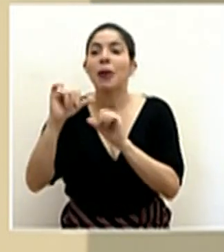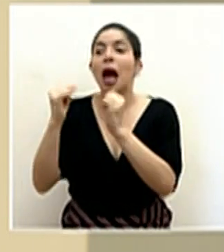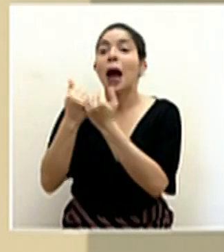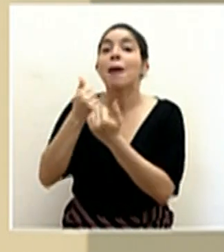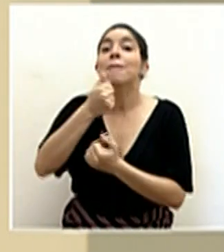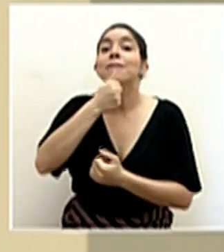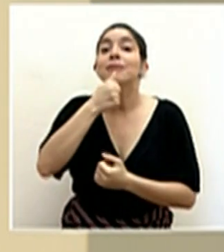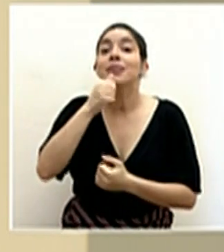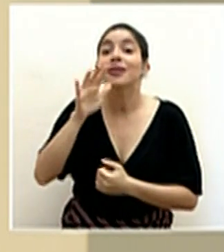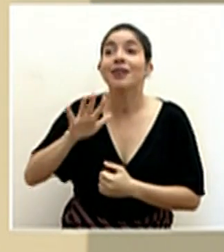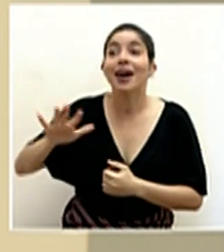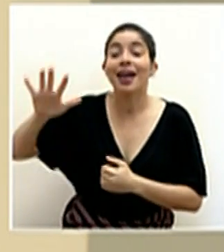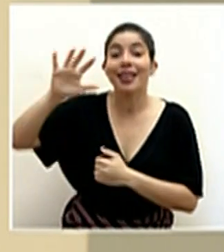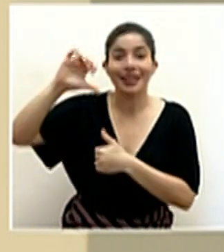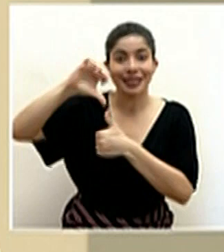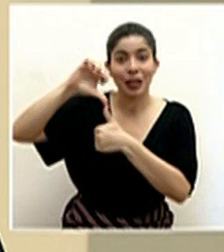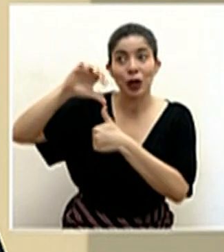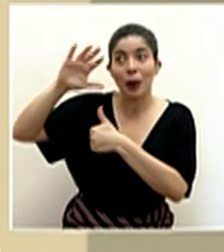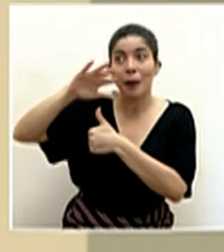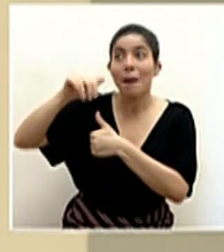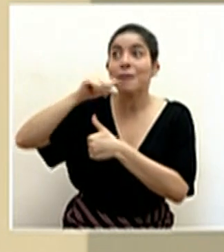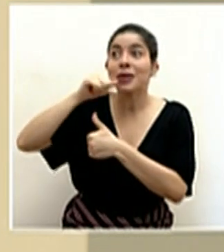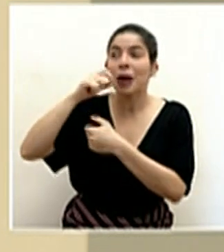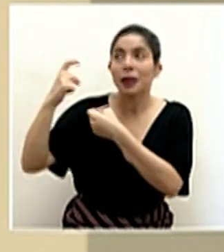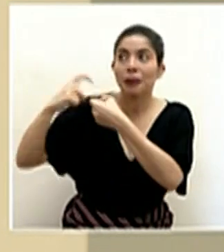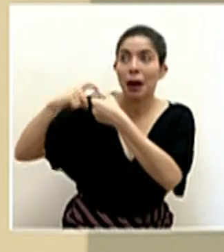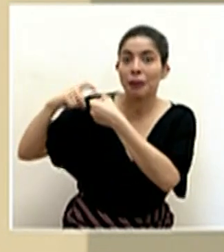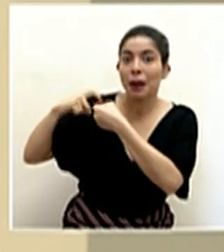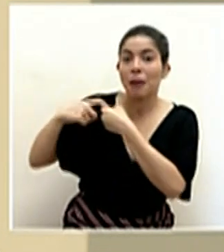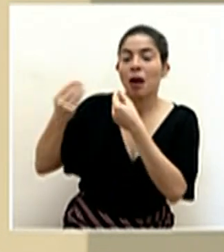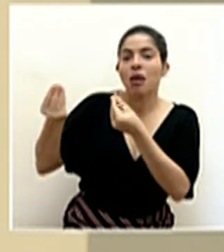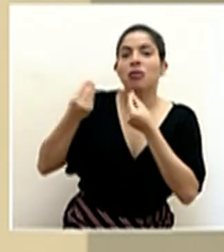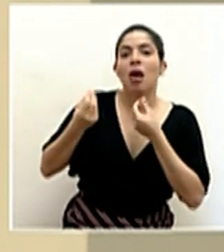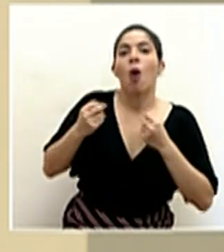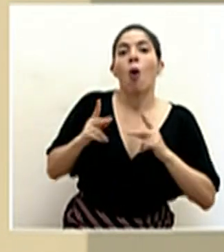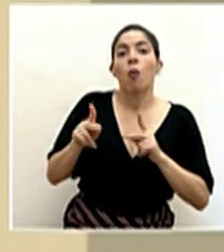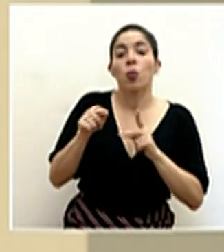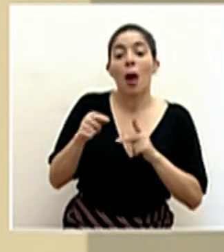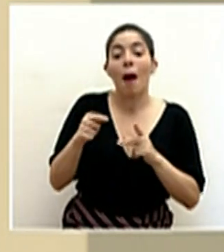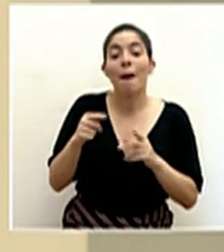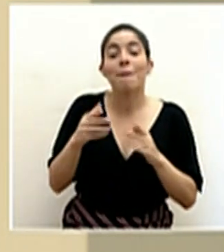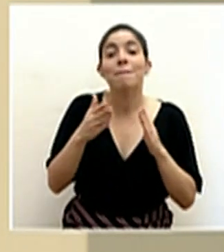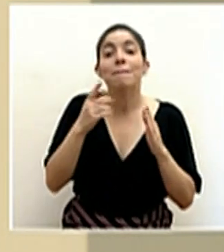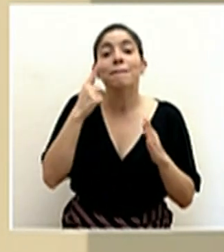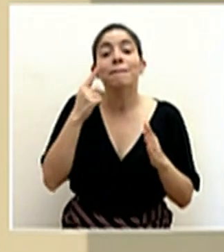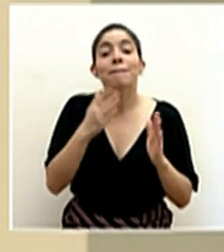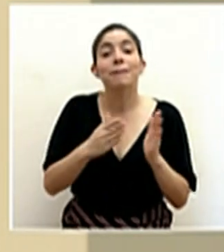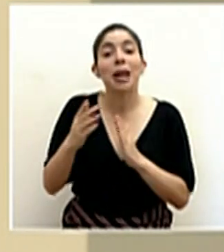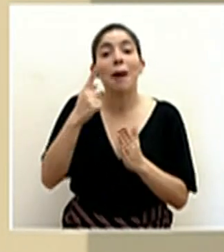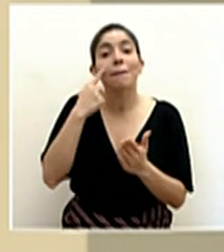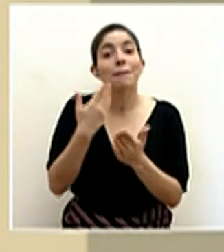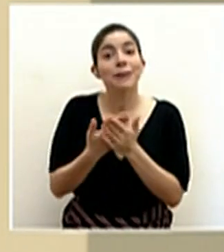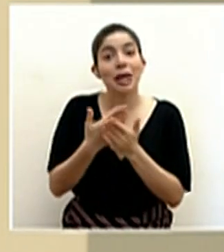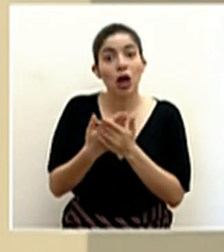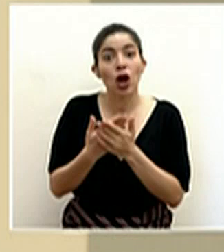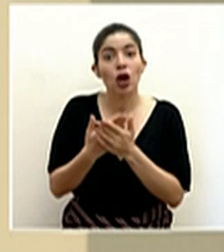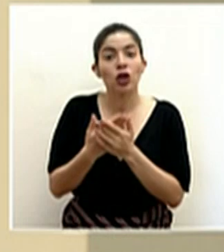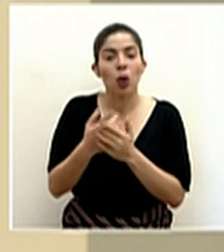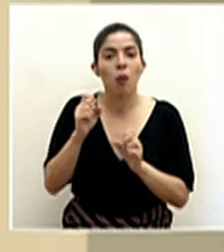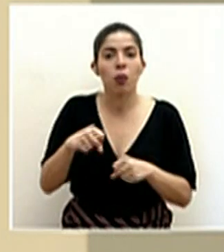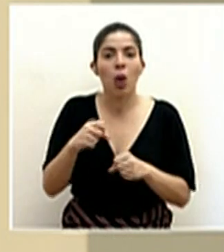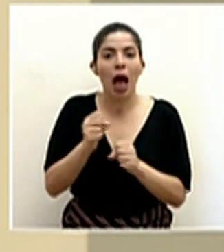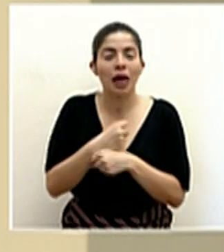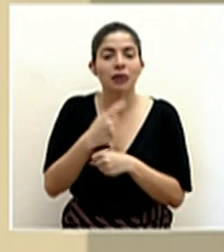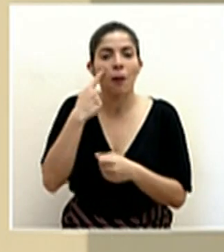toda la región y empiece a darnos una oportunidad para aprobar este plan piloto. Y eso es lo que ya ha hecho Panamá. Seguimos